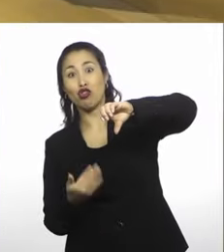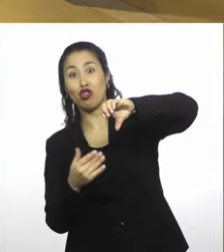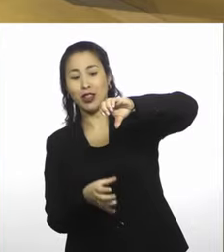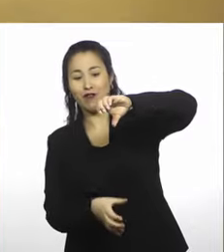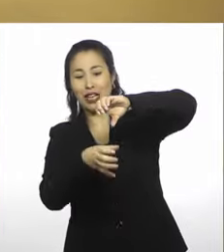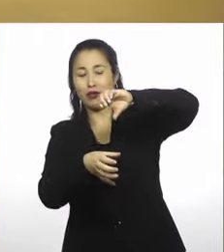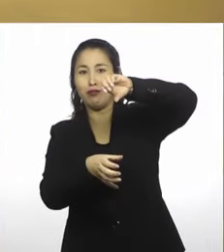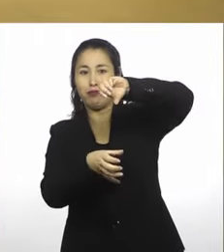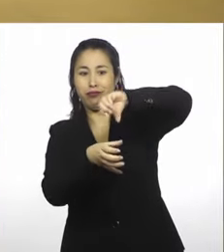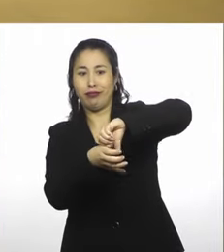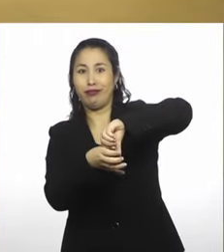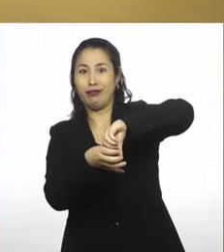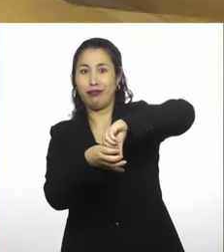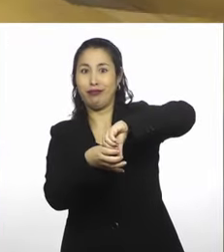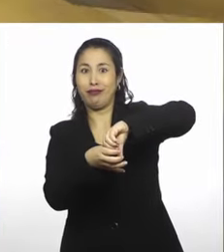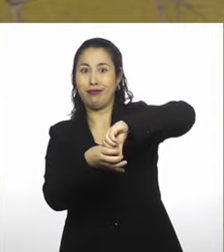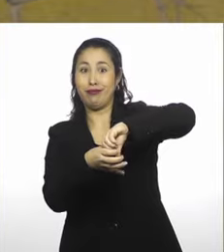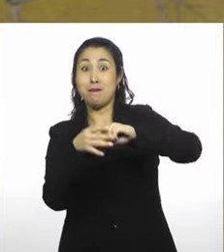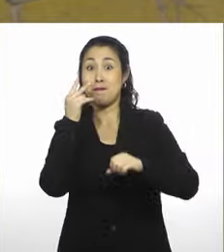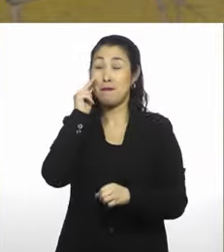de lanzamiento.